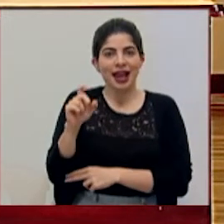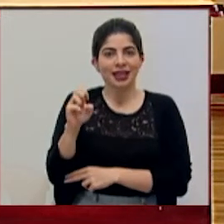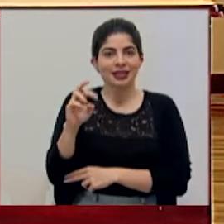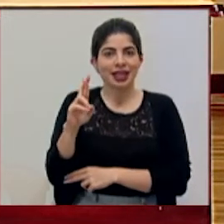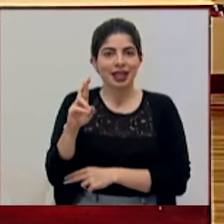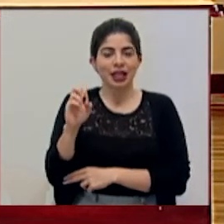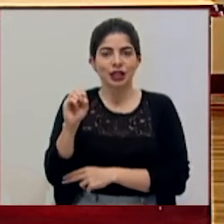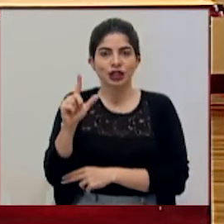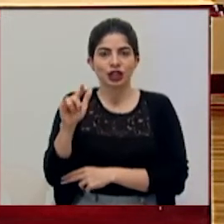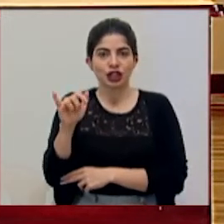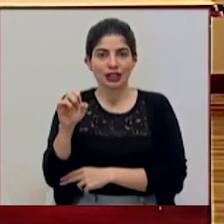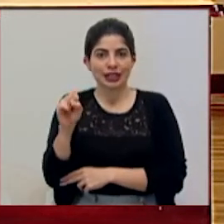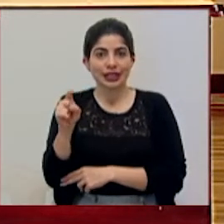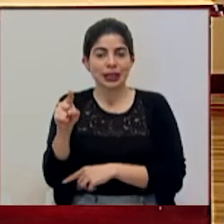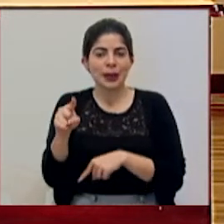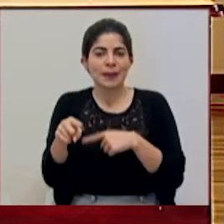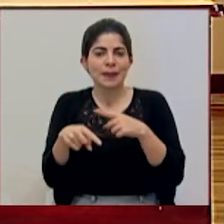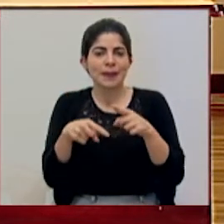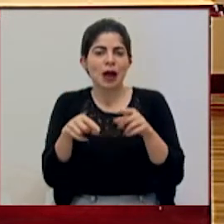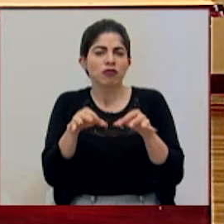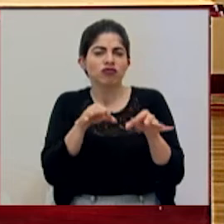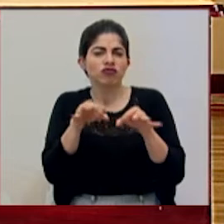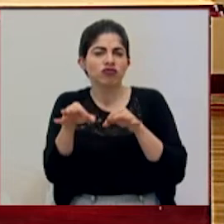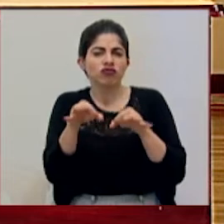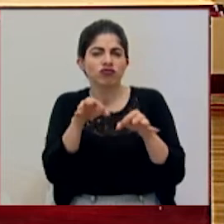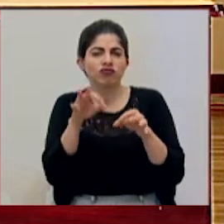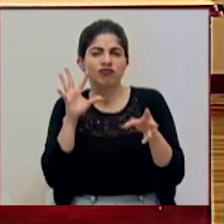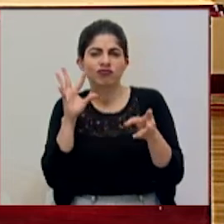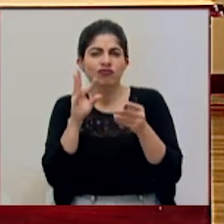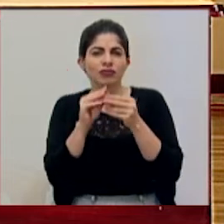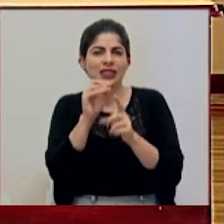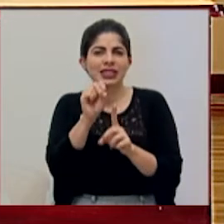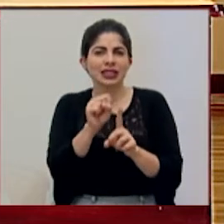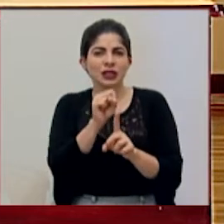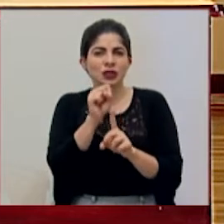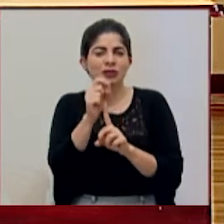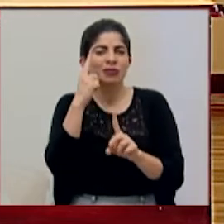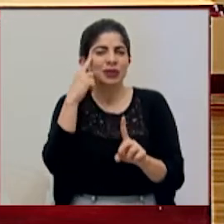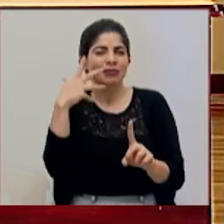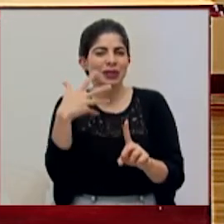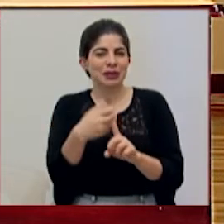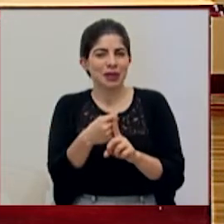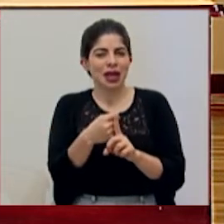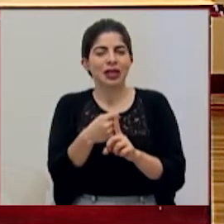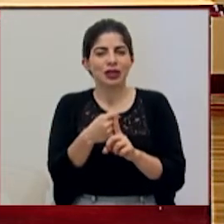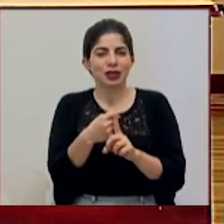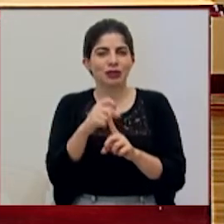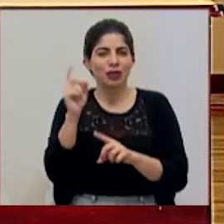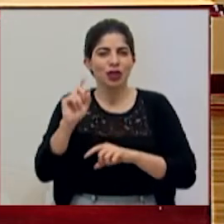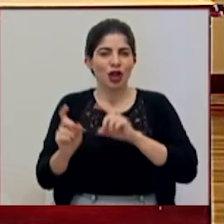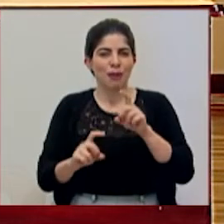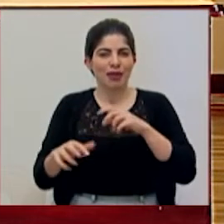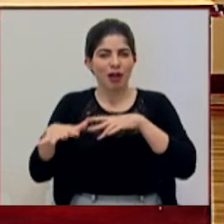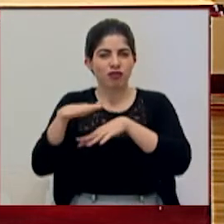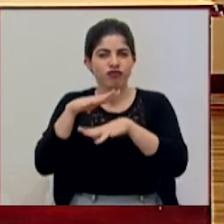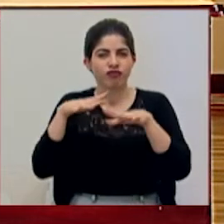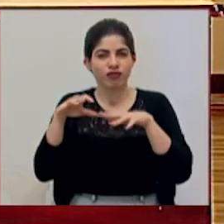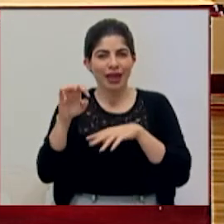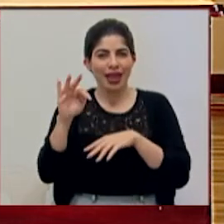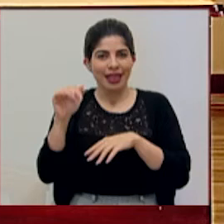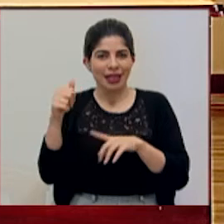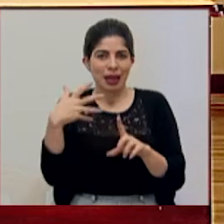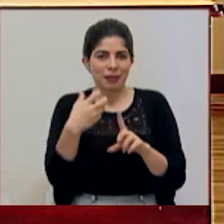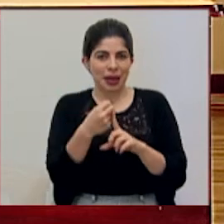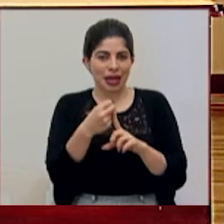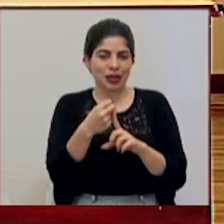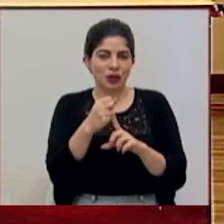Solís, quien nos brindará un balance de la situación por el impacto indirecto por la tormenta tropical ETA sobre nuestro